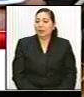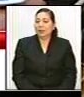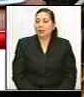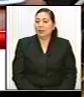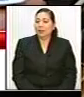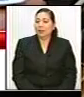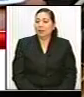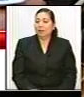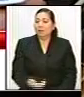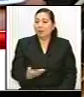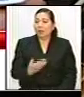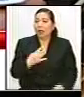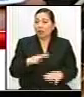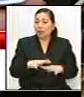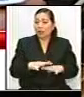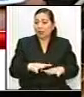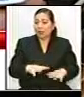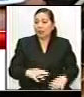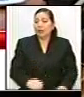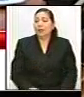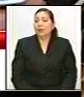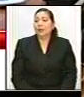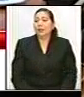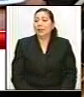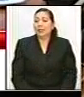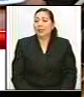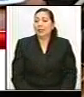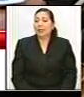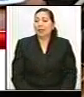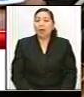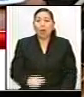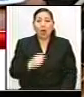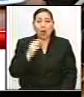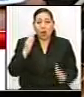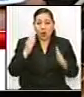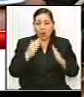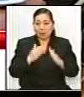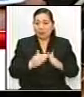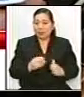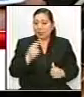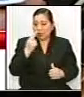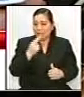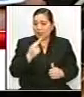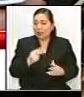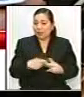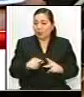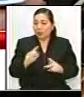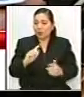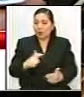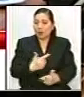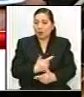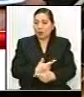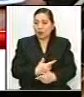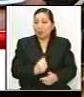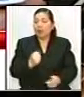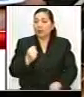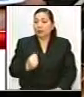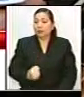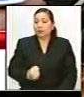Entonces yo pedí audiencia para ver con el obispo, la diócesis, porque nosotros católicamente de San Juan de Lurigancho pertenecemos a